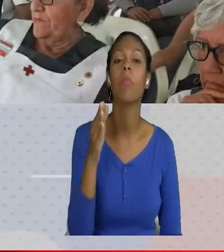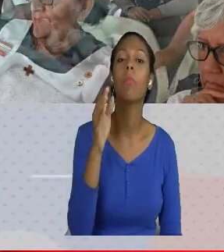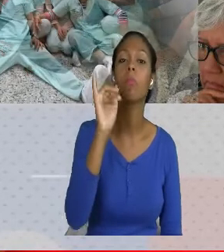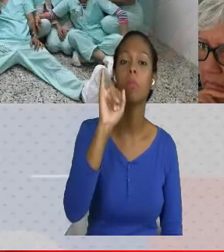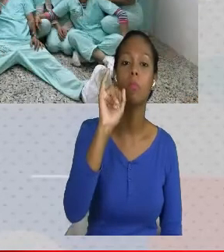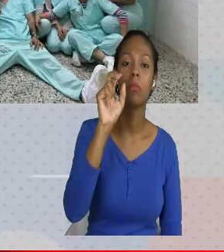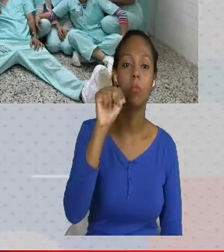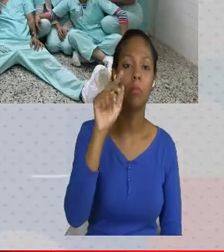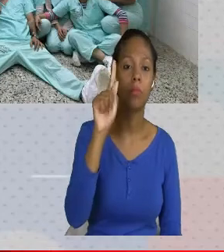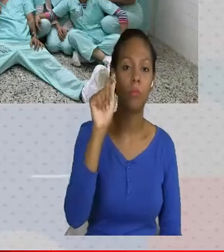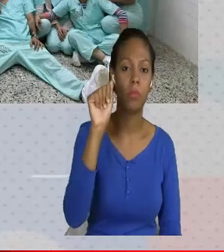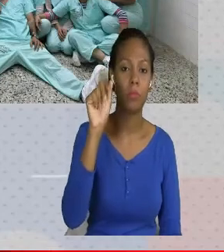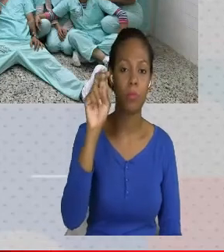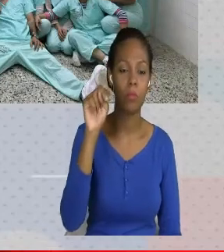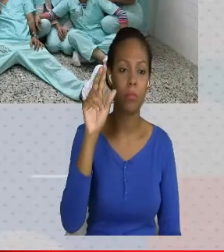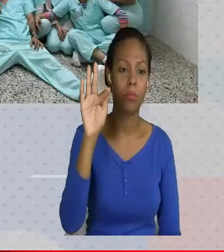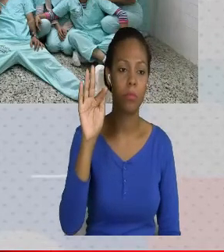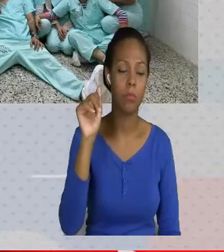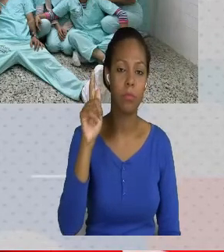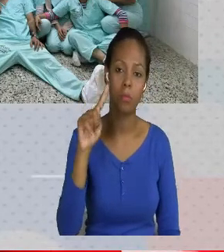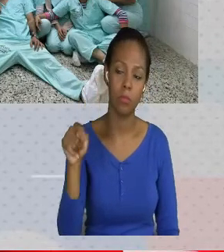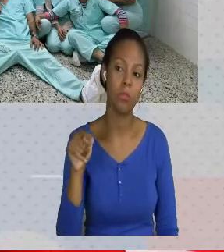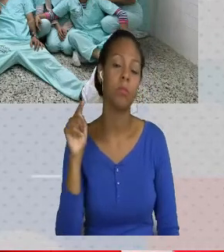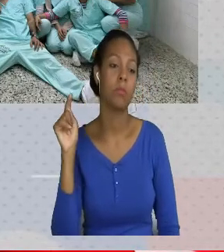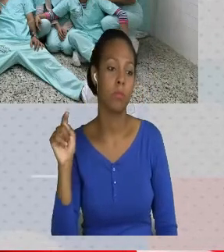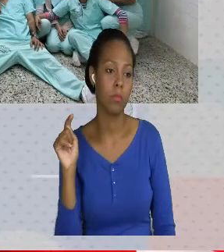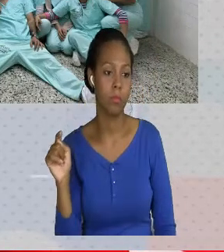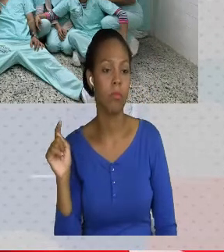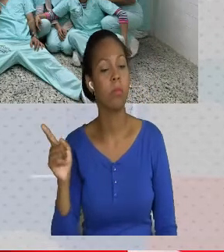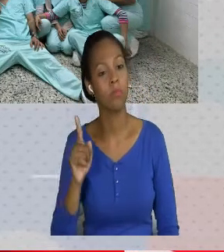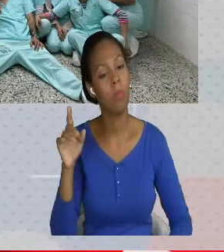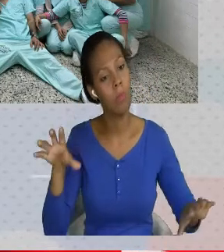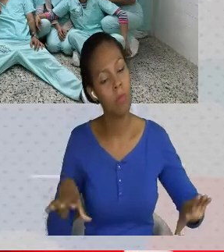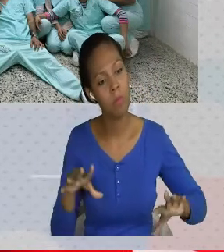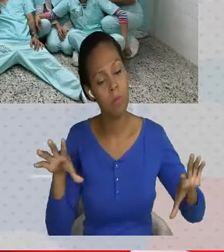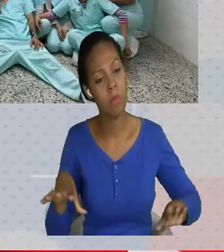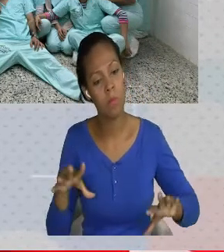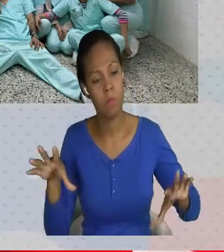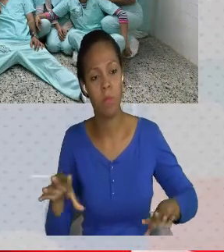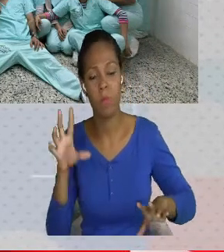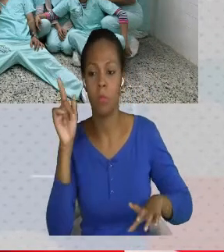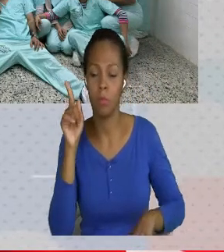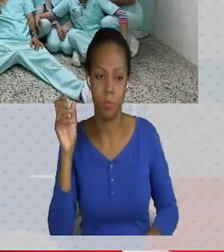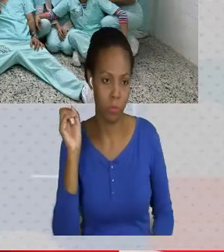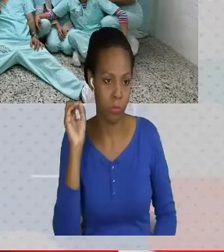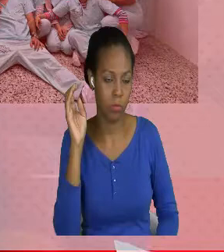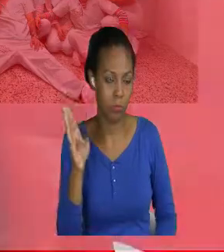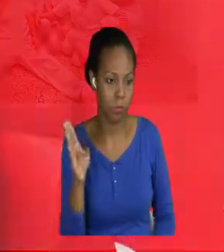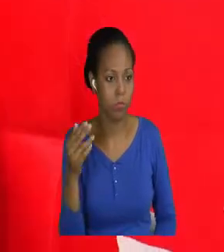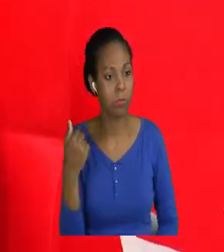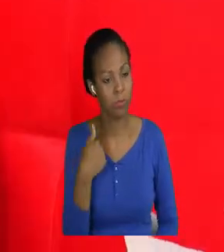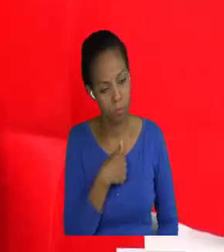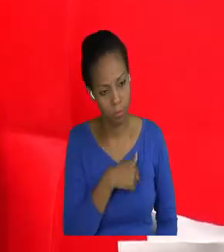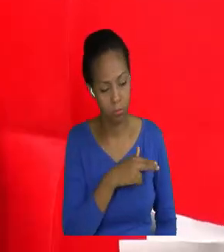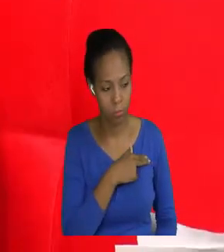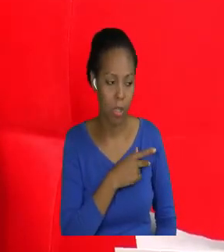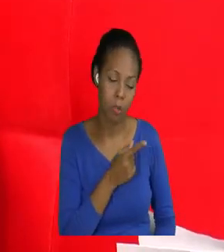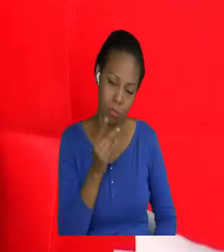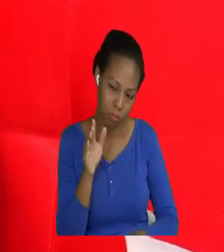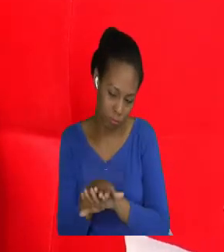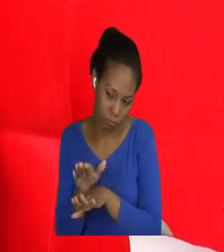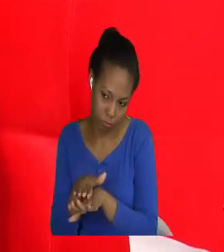aprovechando literalmente que va a haber una obra de teatro en el Club Infantas, entonces nosotros solicitamos el espacio para